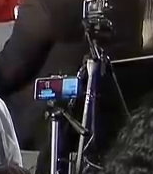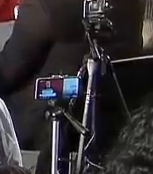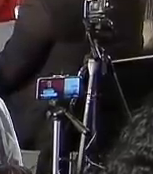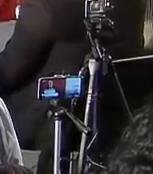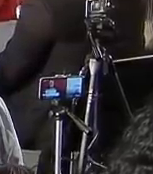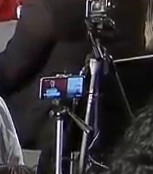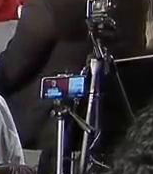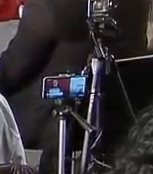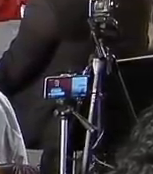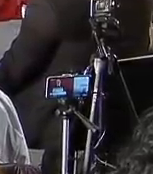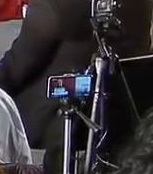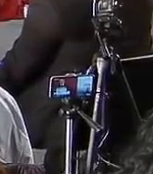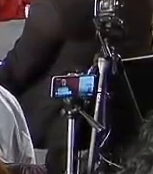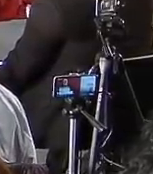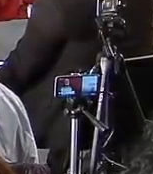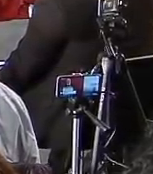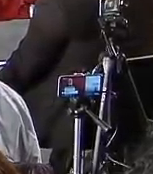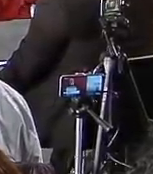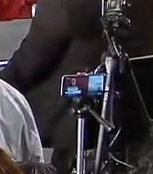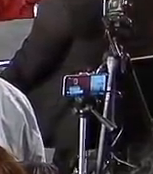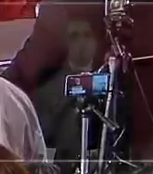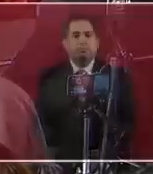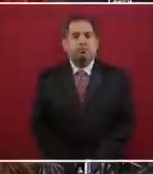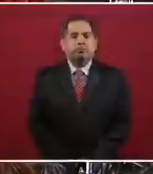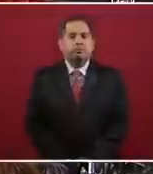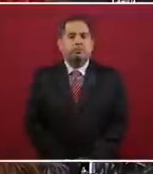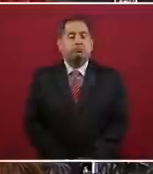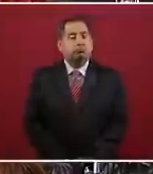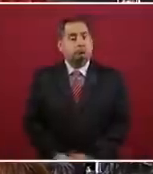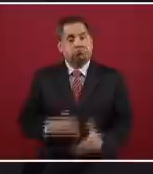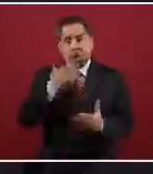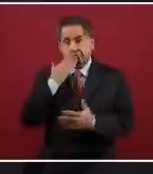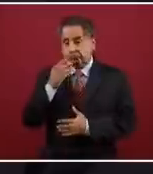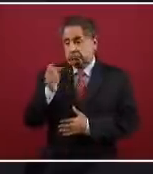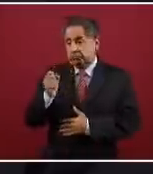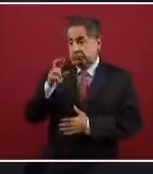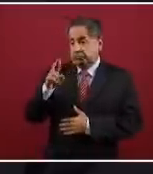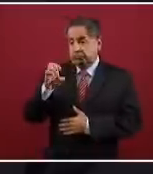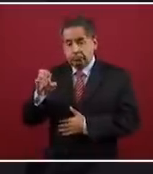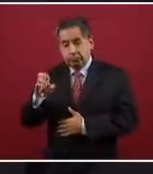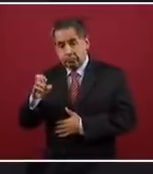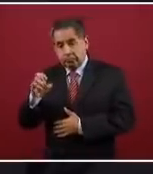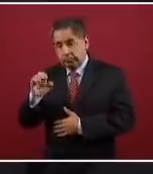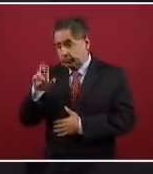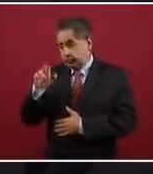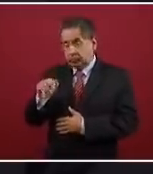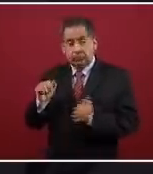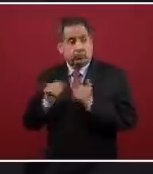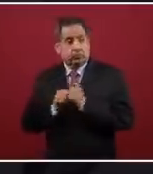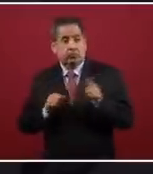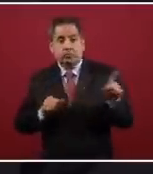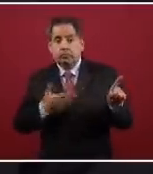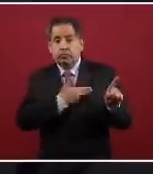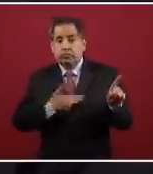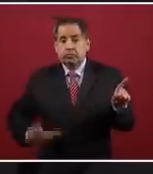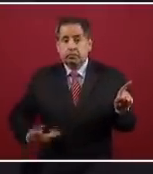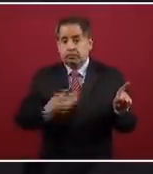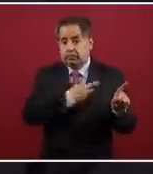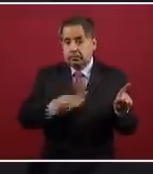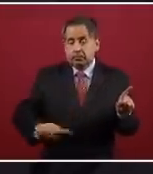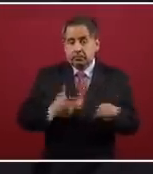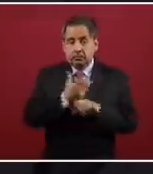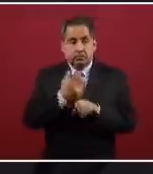el secretario de Relaciones Exteriores y el vicepresidente de Estados Unidos y de otros